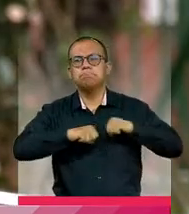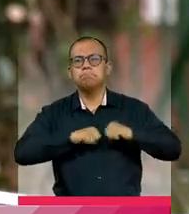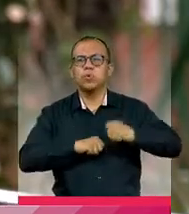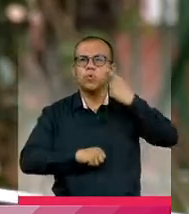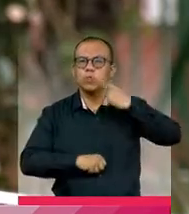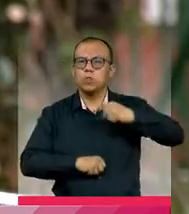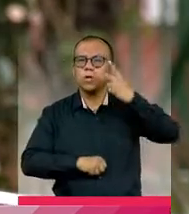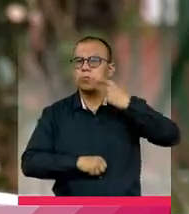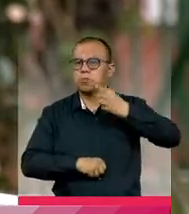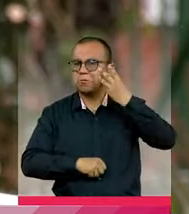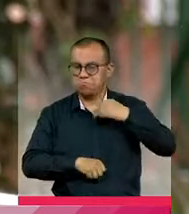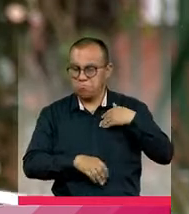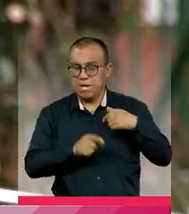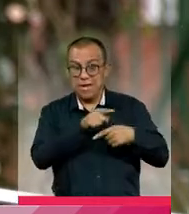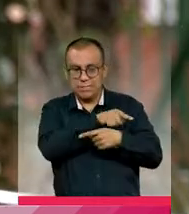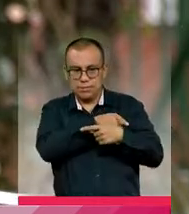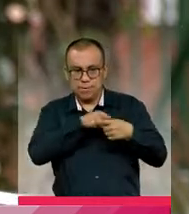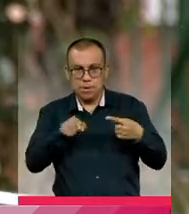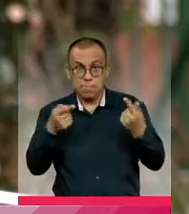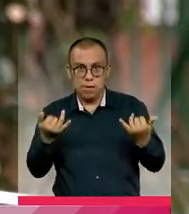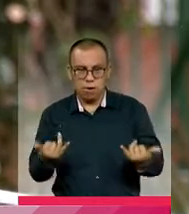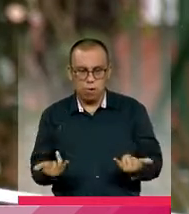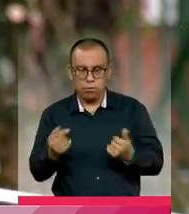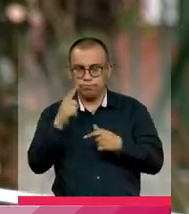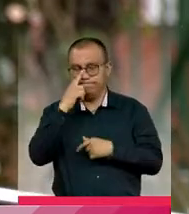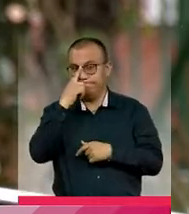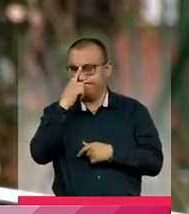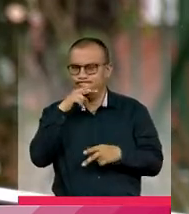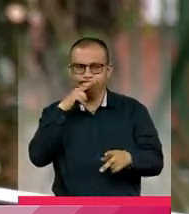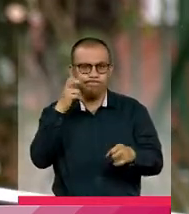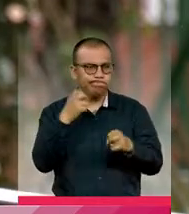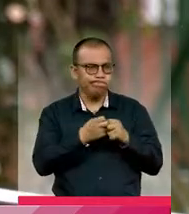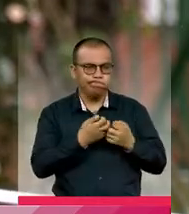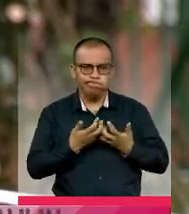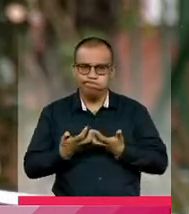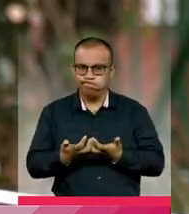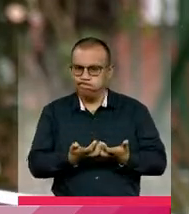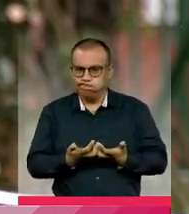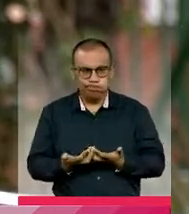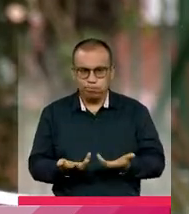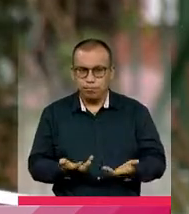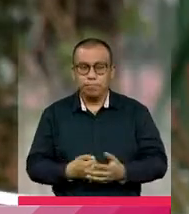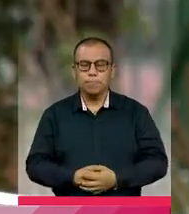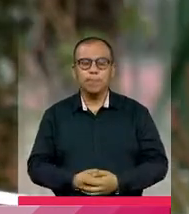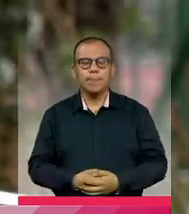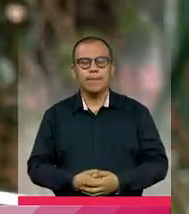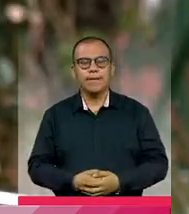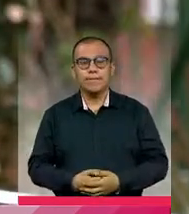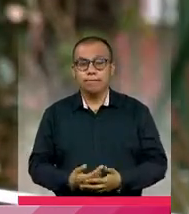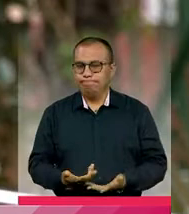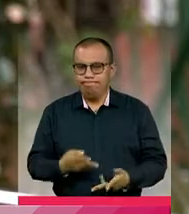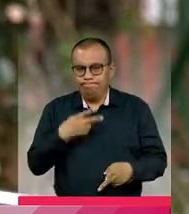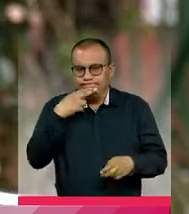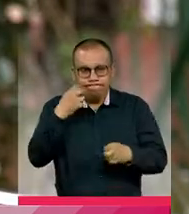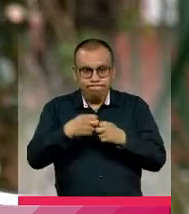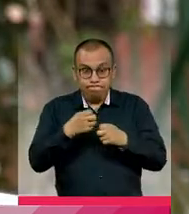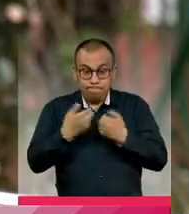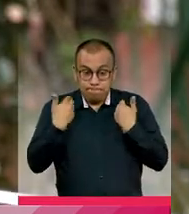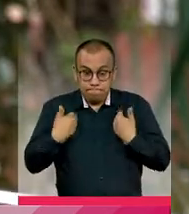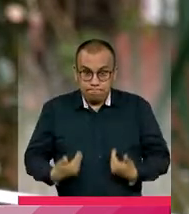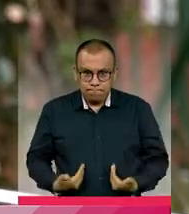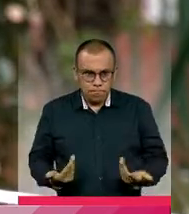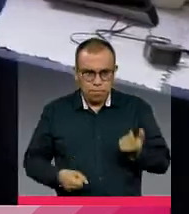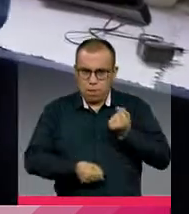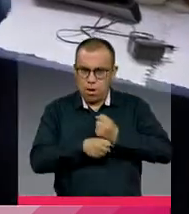días toda la semana pero ahorita no se me ha dificultado porque pues es muy difícil para niño